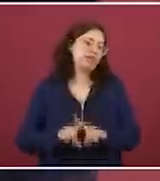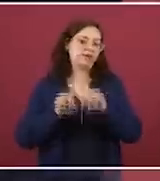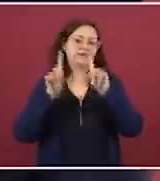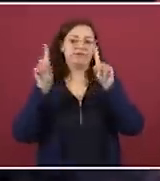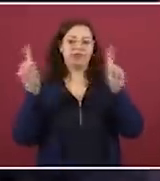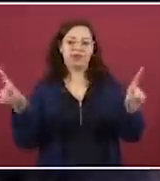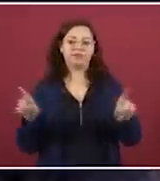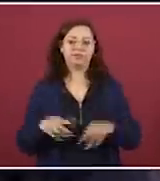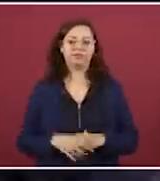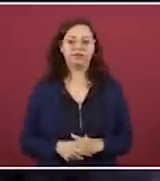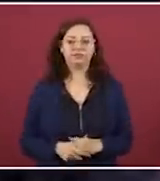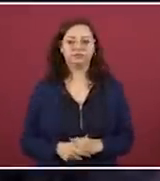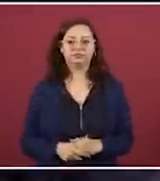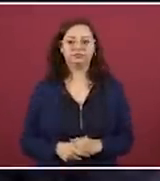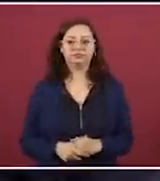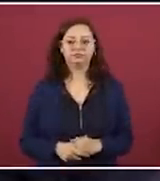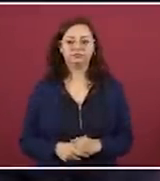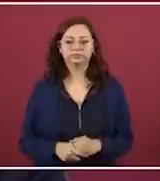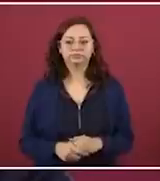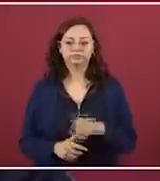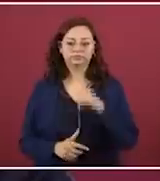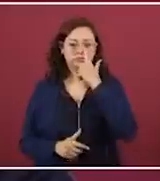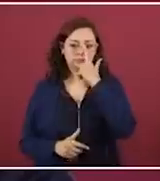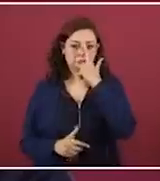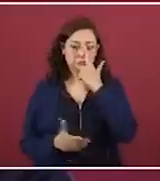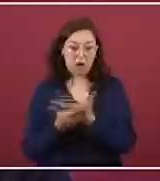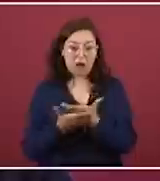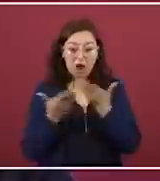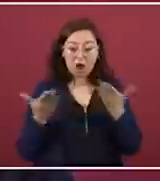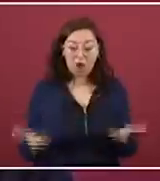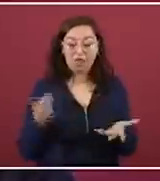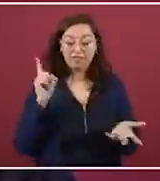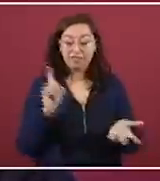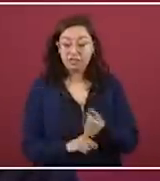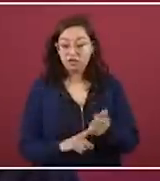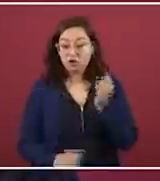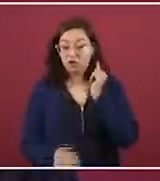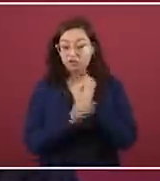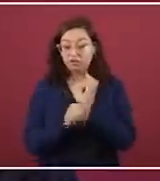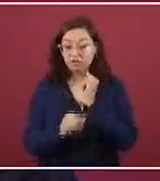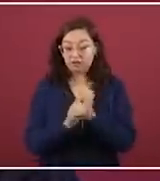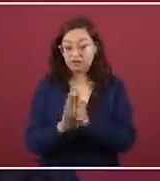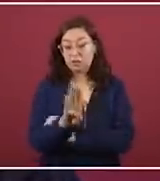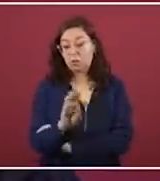Por eso, aunque haya bots y